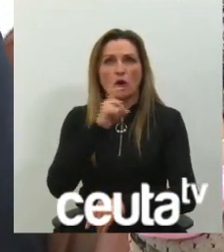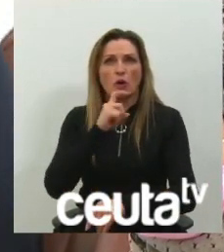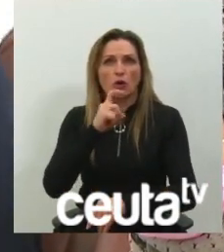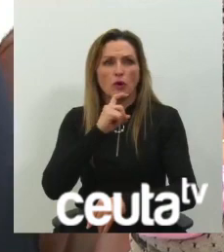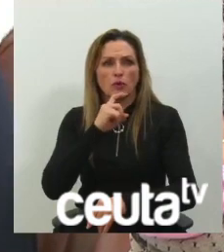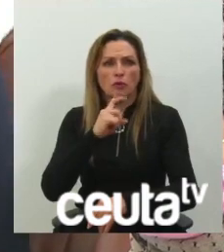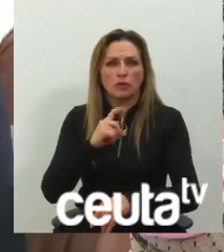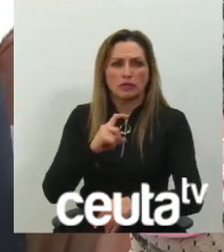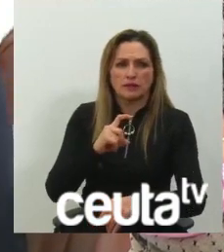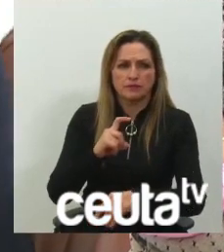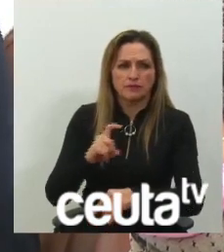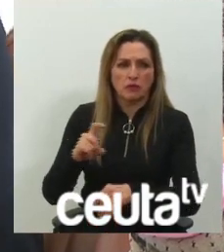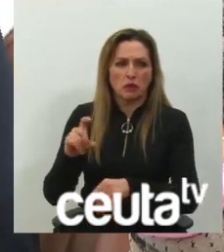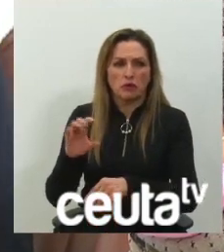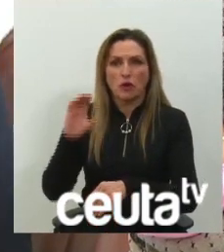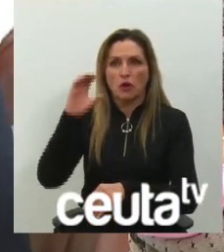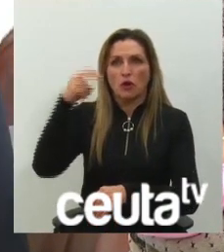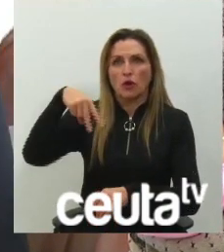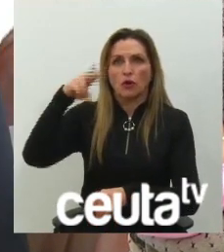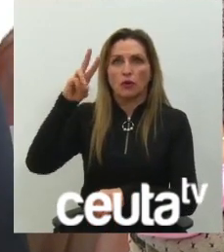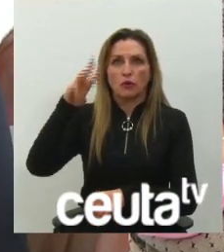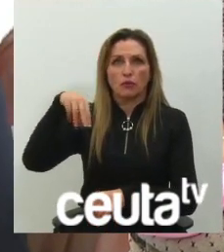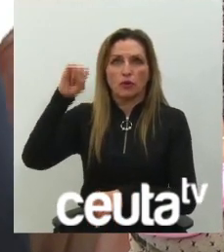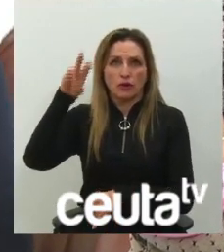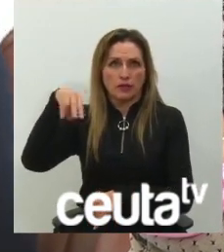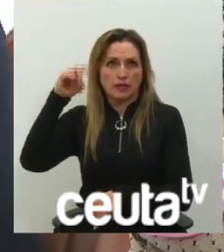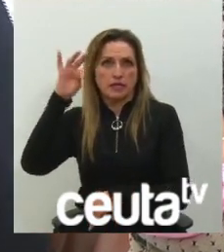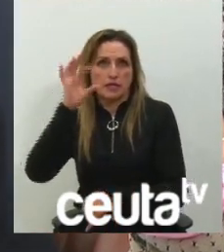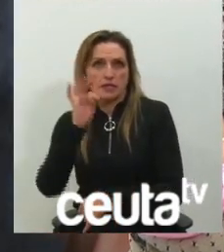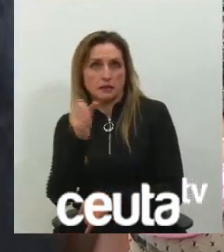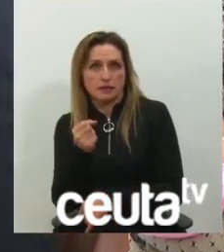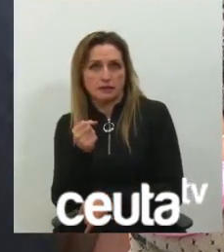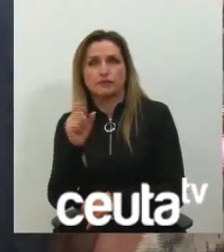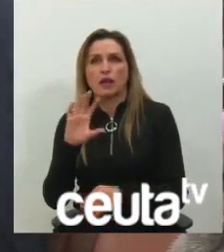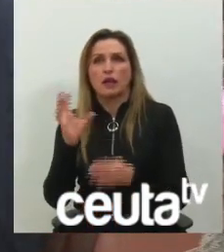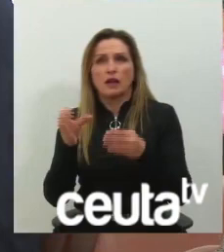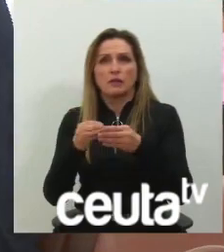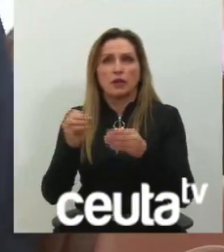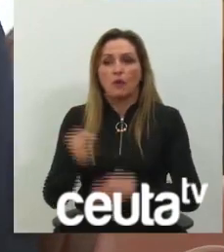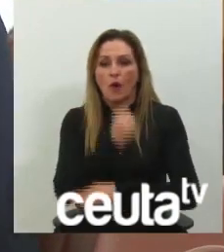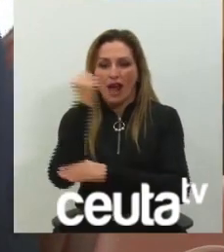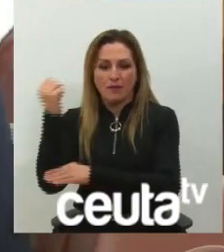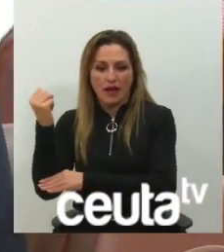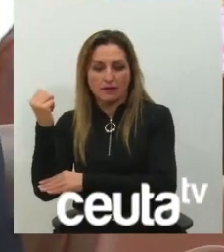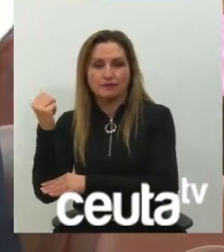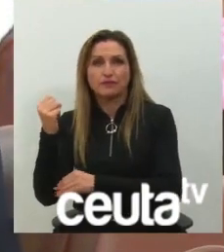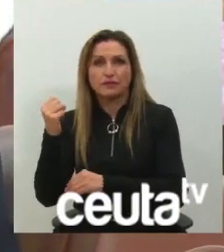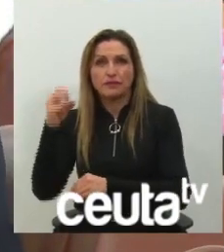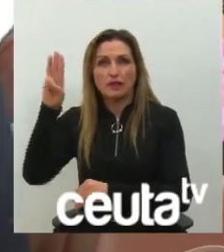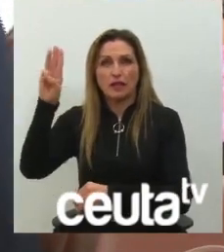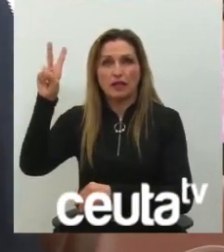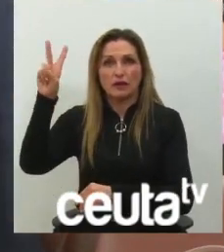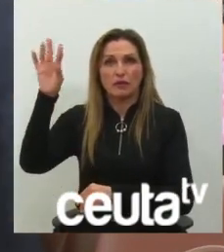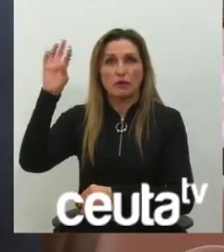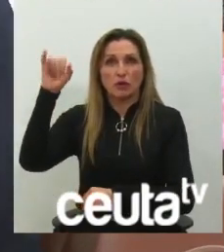por apoyar a putin ergo si ellos son narcos comunistas por apoyar a putin ustedes también son narcos comunistas por apoyar